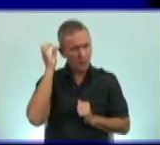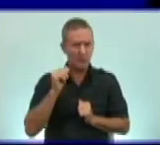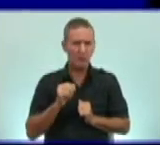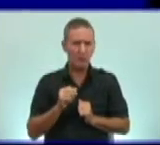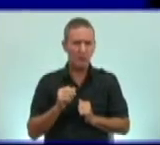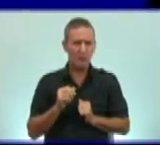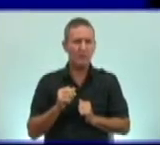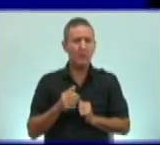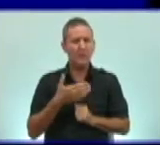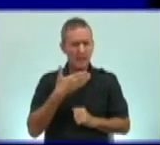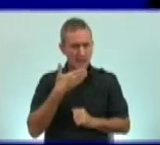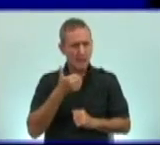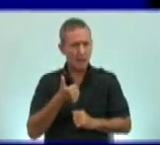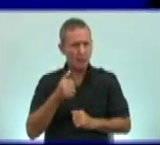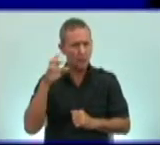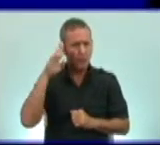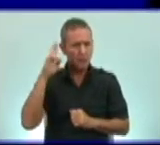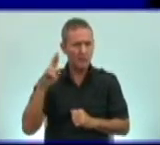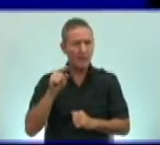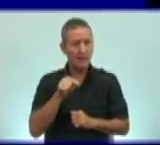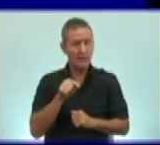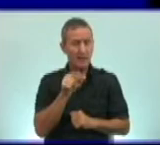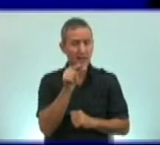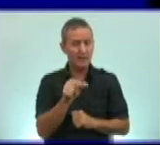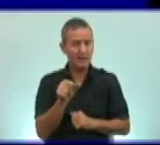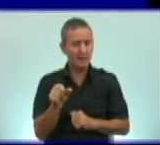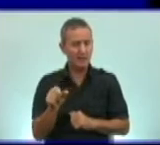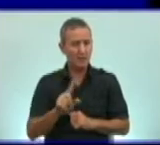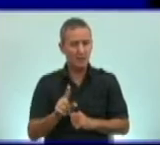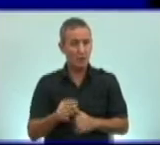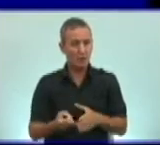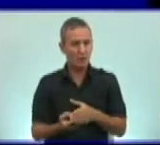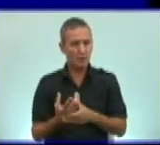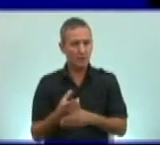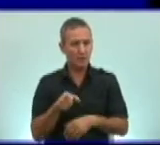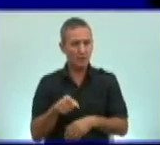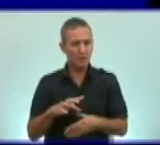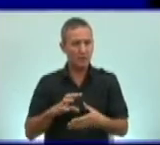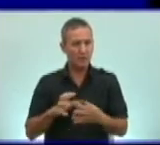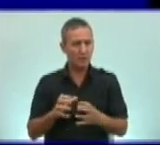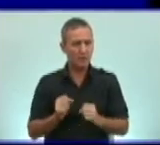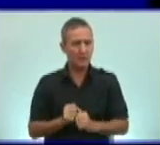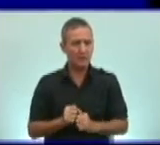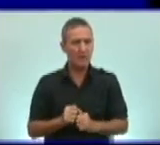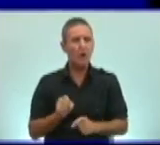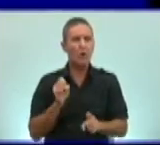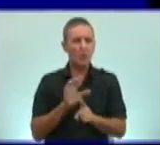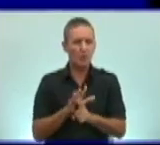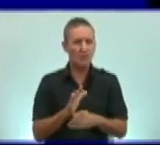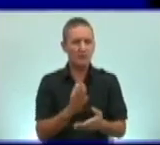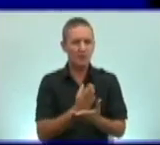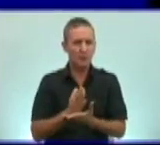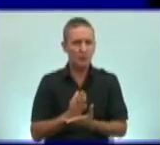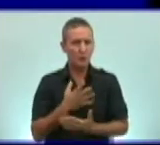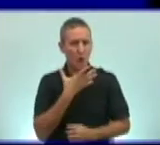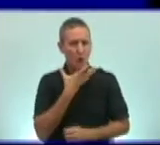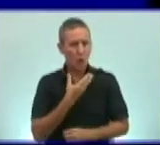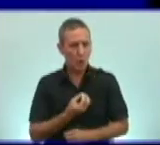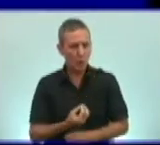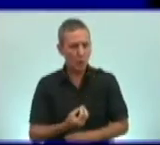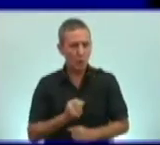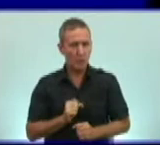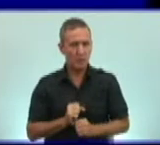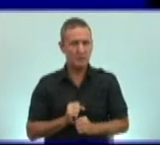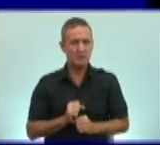que estas personas no nacieron de esa manera y empezaron a estudiar desde muy joven. Por ejemplo, en el caso de